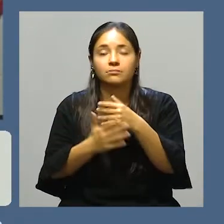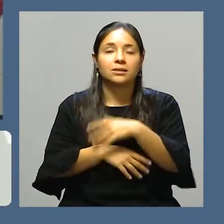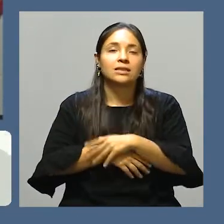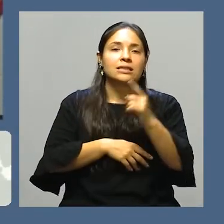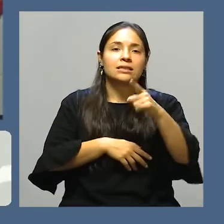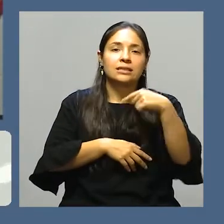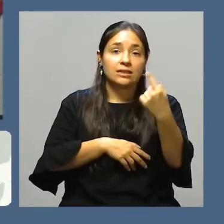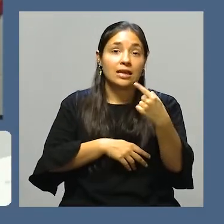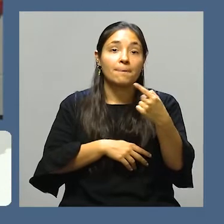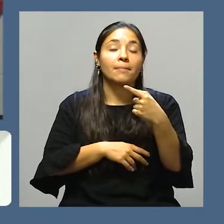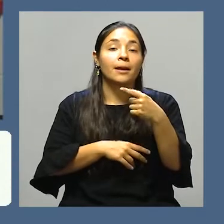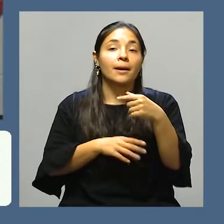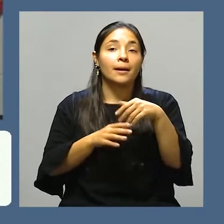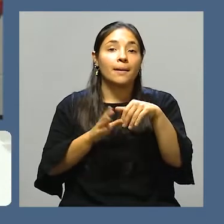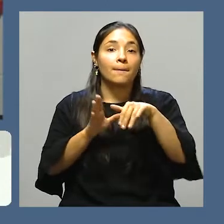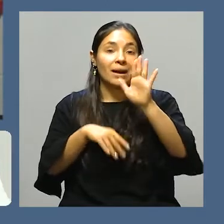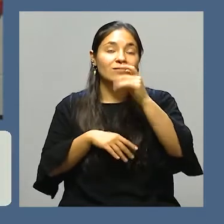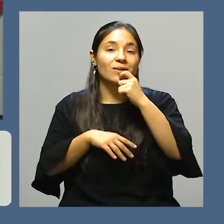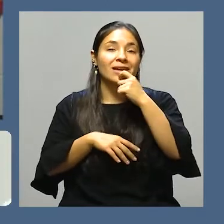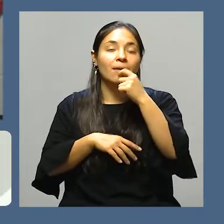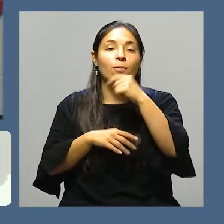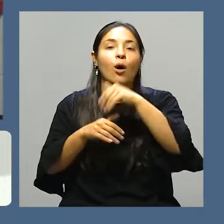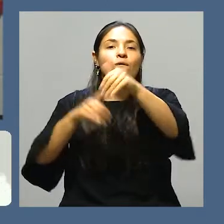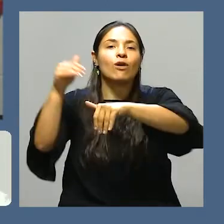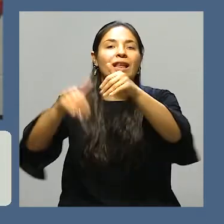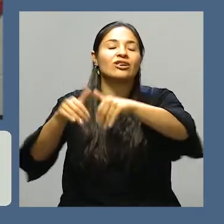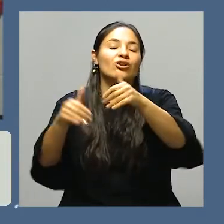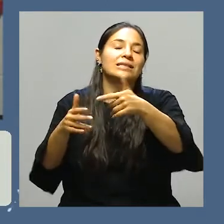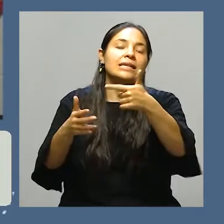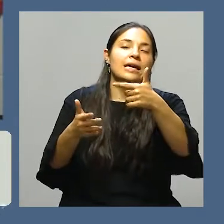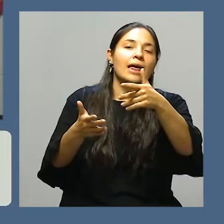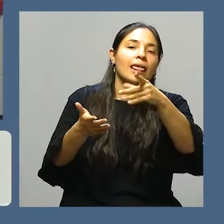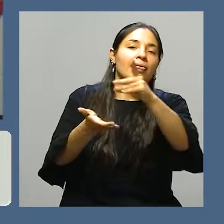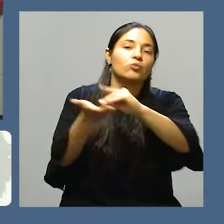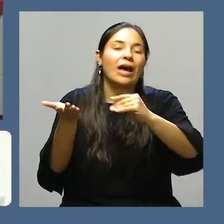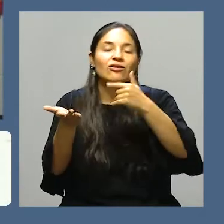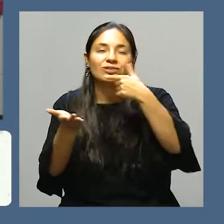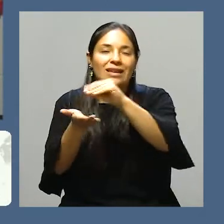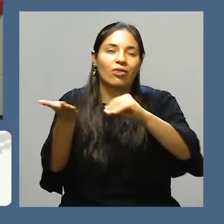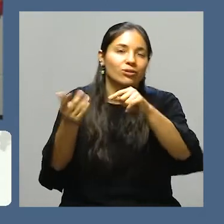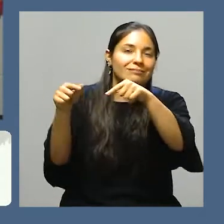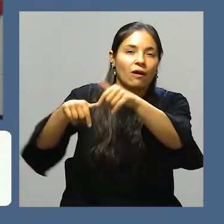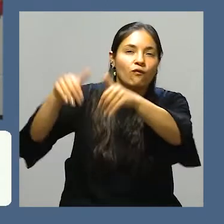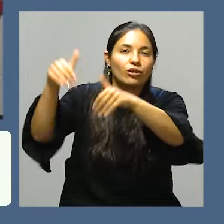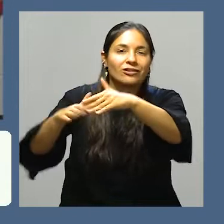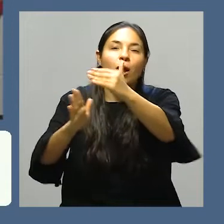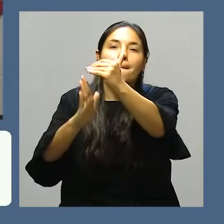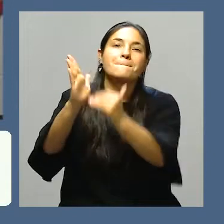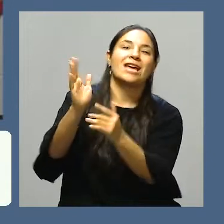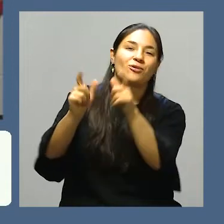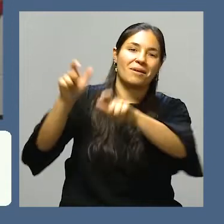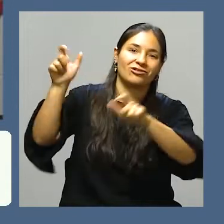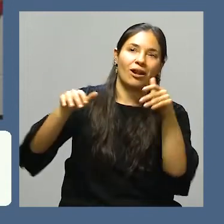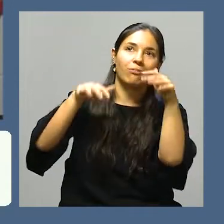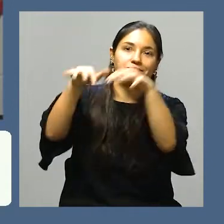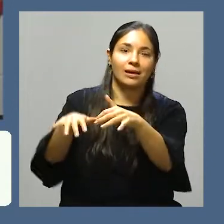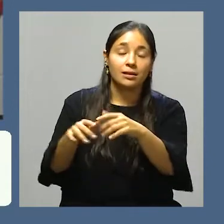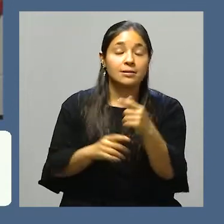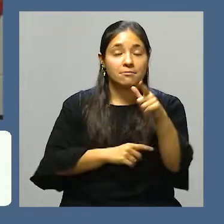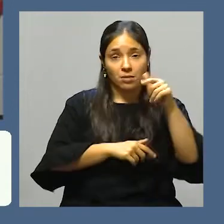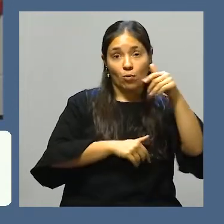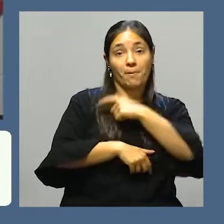elecciones parlamentarias, que hubo errores en el cómputo efectivo. Eso generó molestias y reclamos por